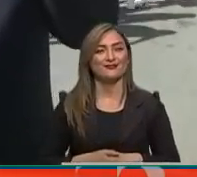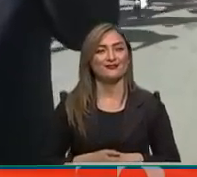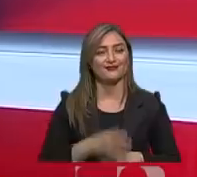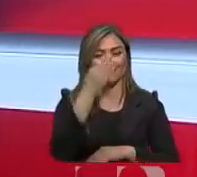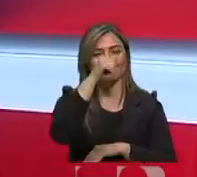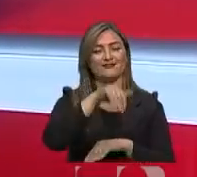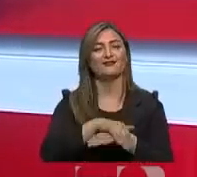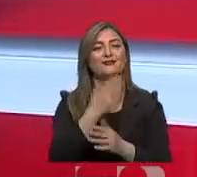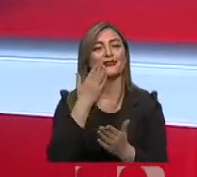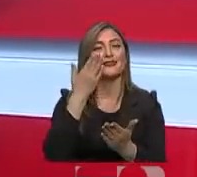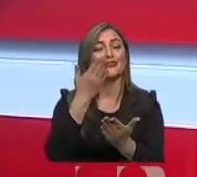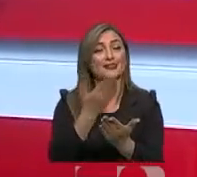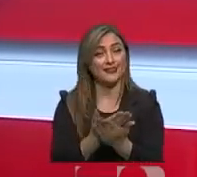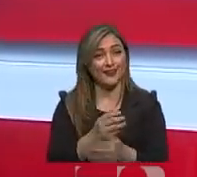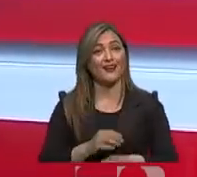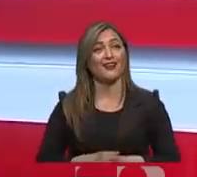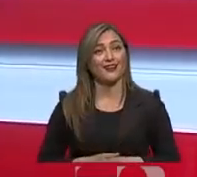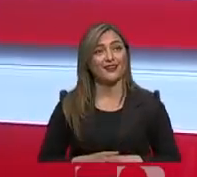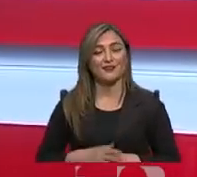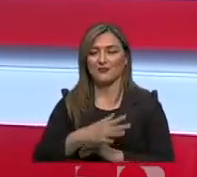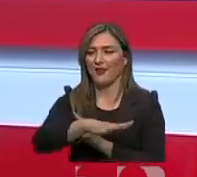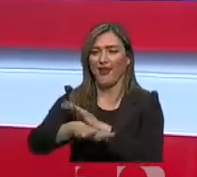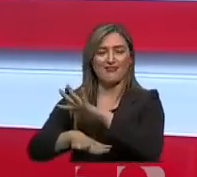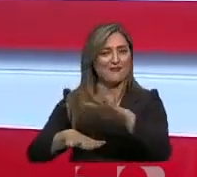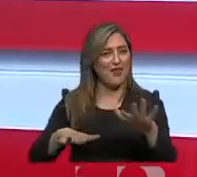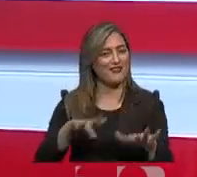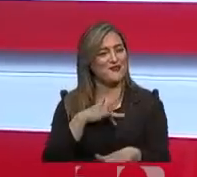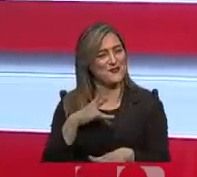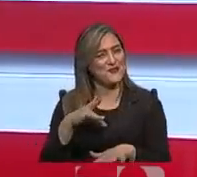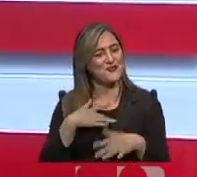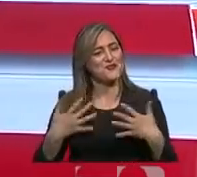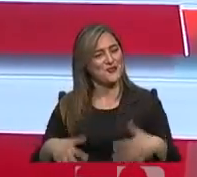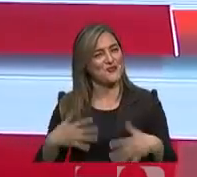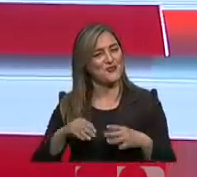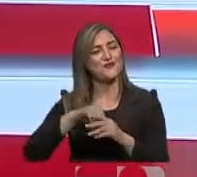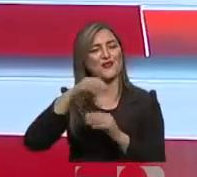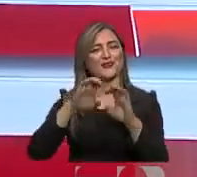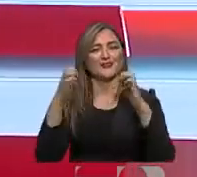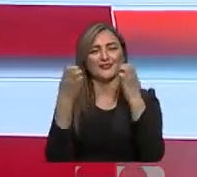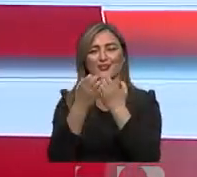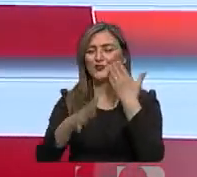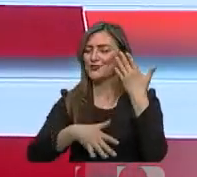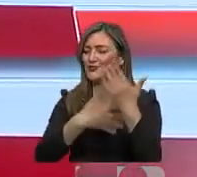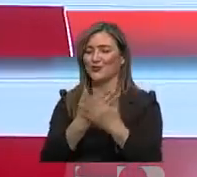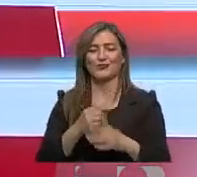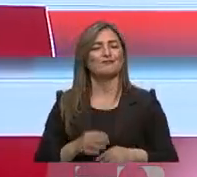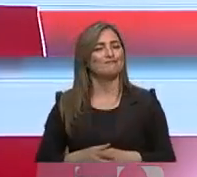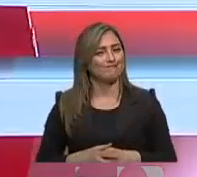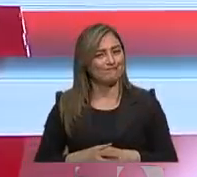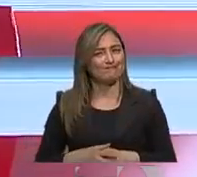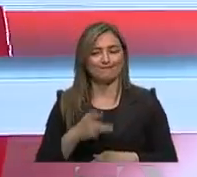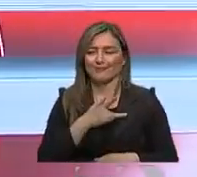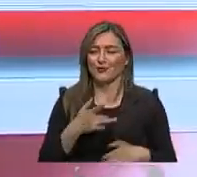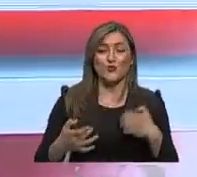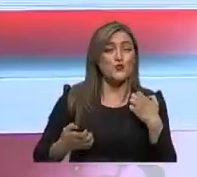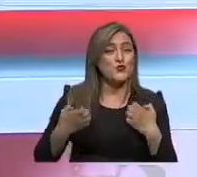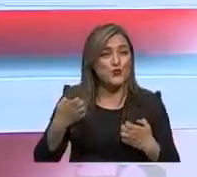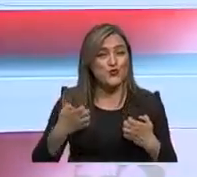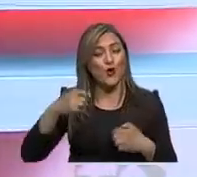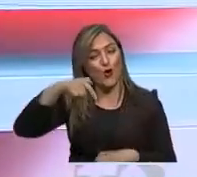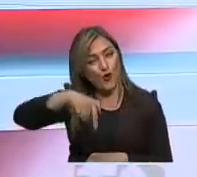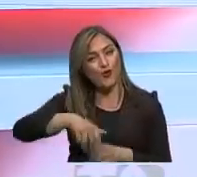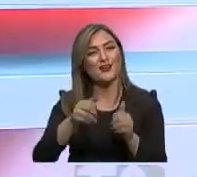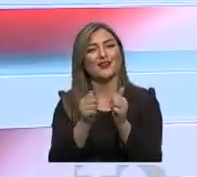usted, Pablito. Muchísimas gracias, sobre todo por ese ambiente que ya se vive en los exteriores del estadio. Todos estamos emocionados y sabemos que